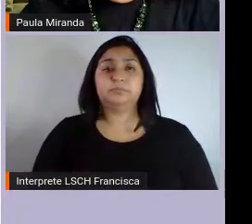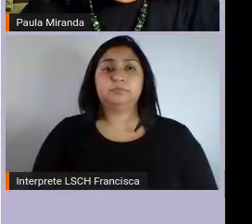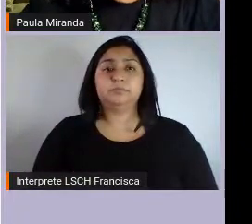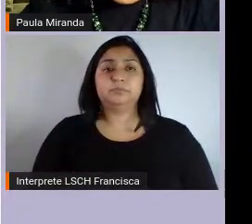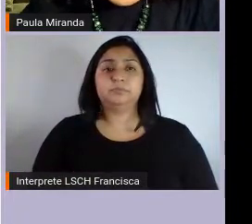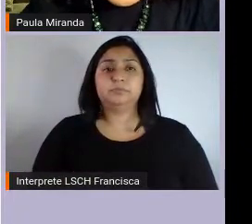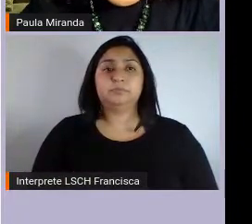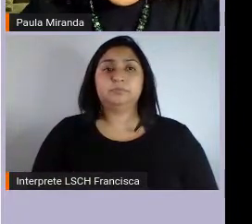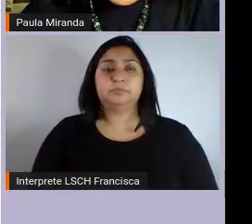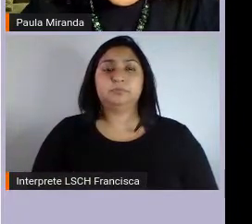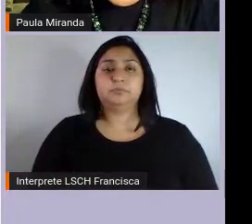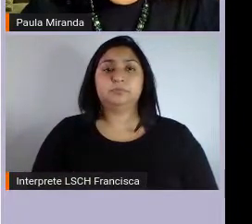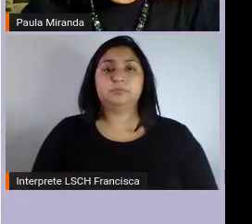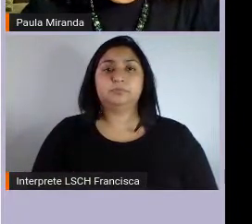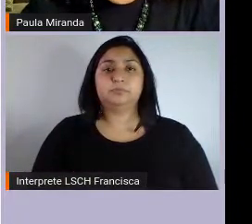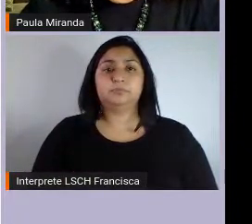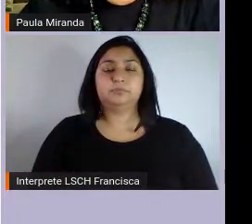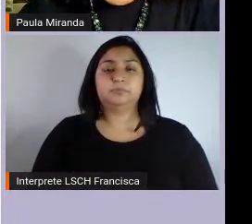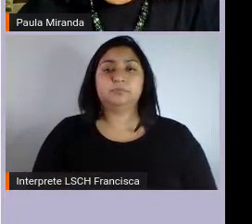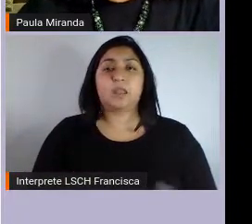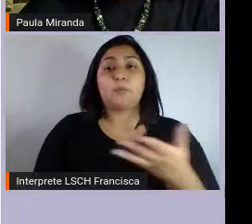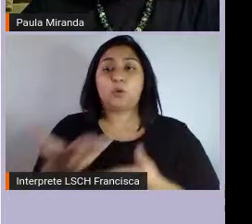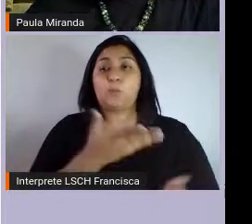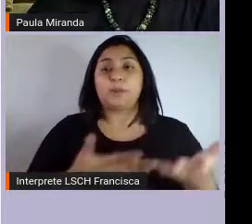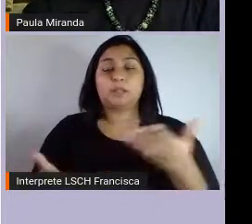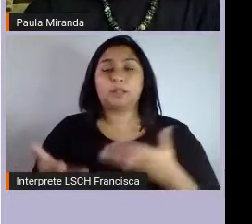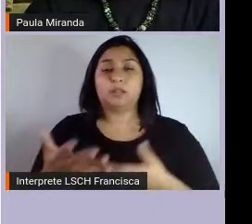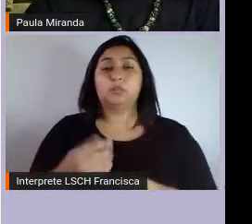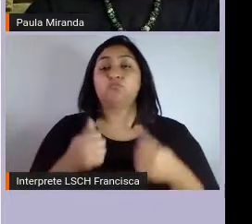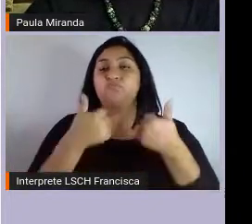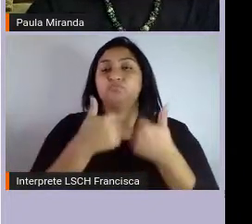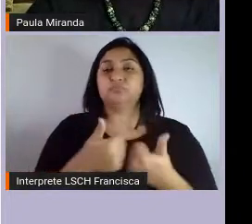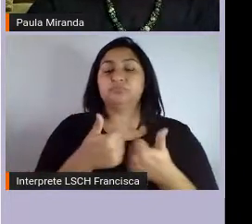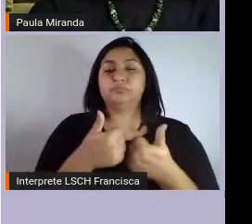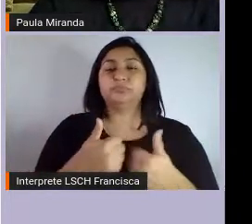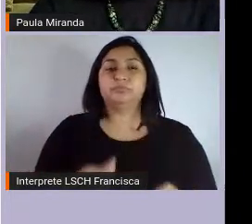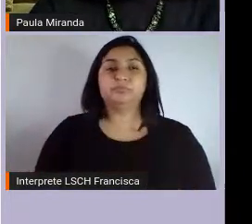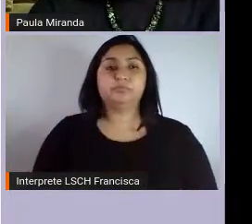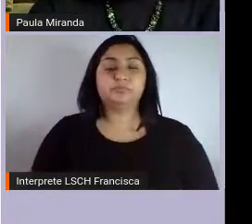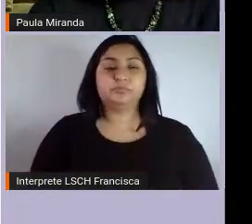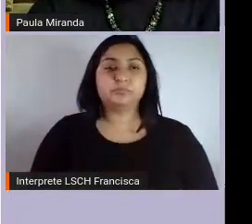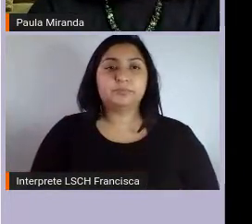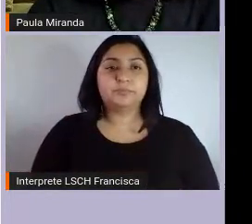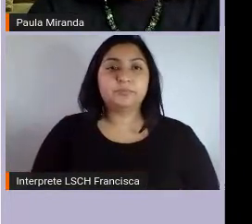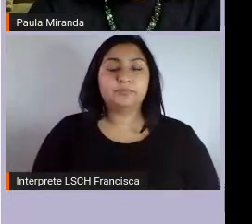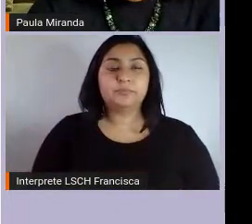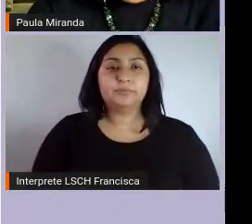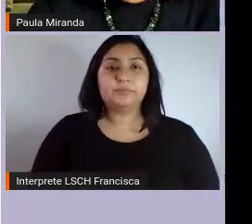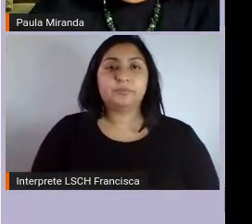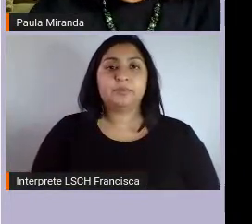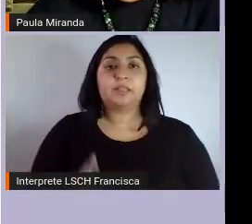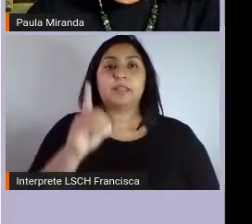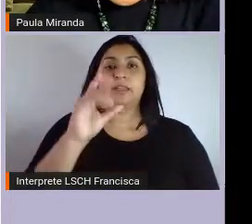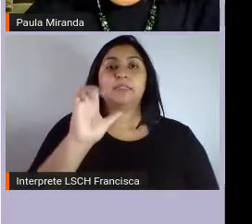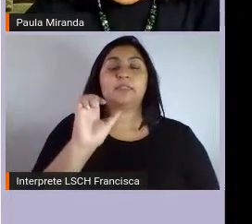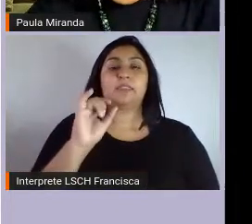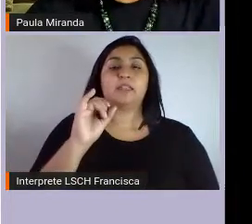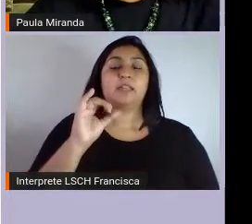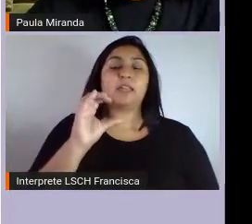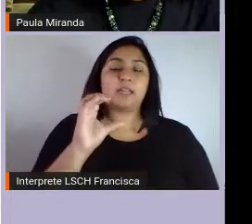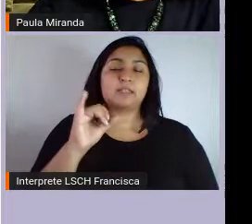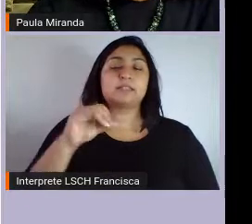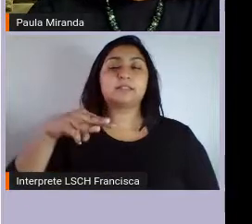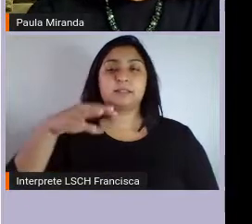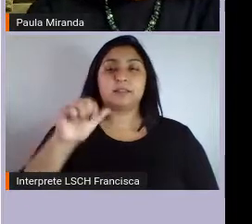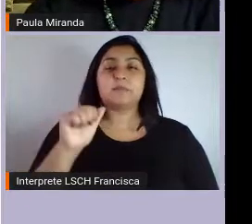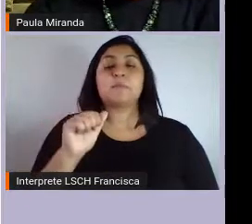¿Sí? Sí, ahí estamos compartiendo. Súper. Entonces, en estas décimas autobiográficas,